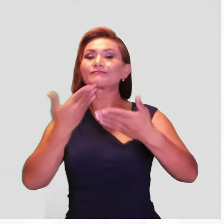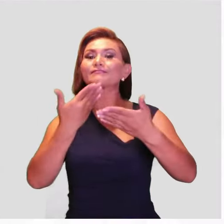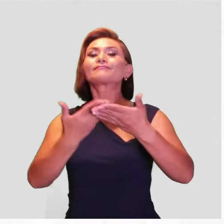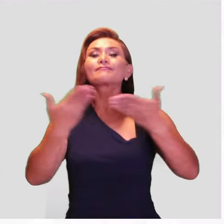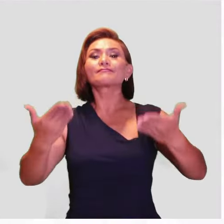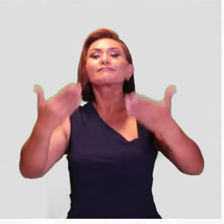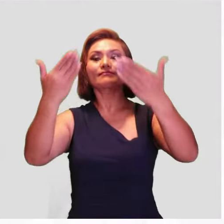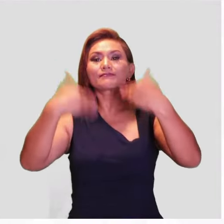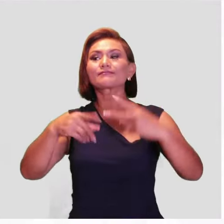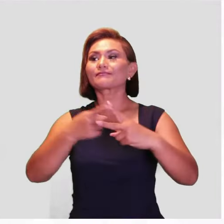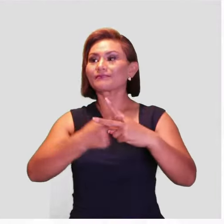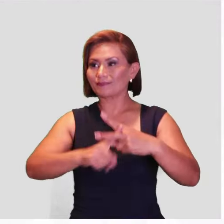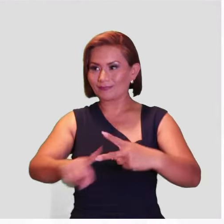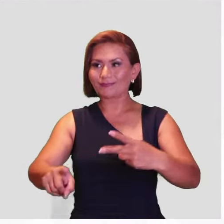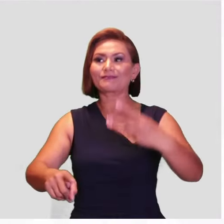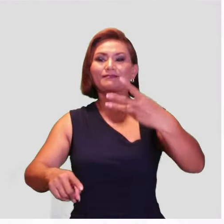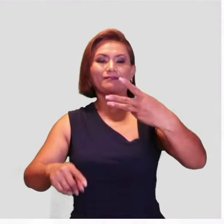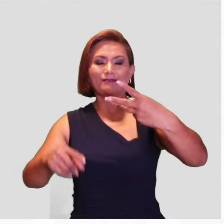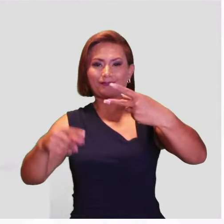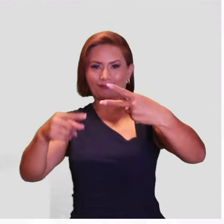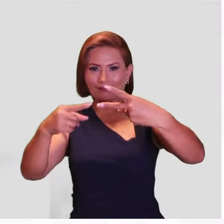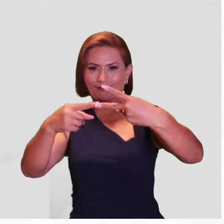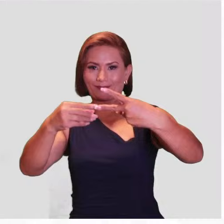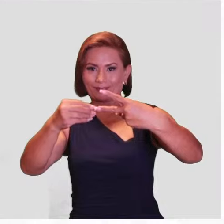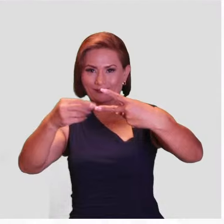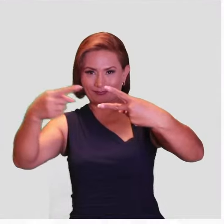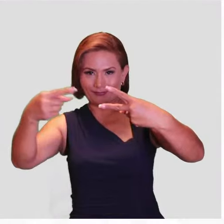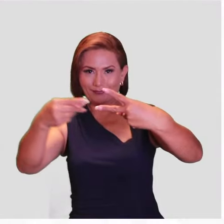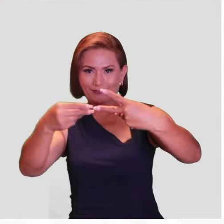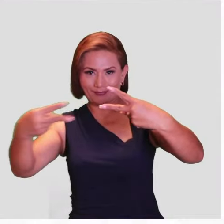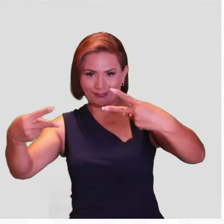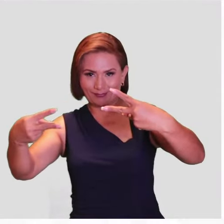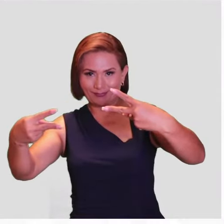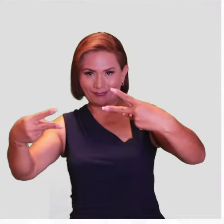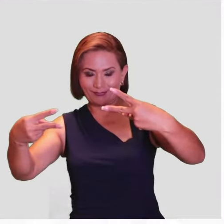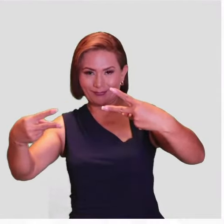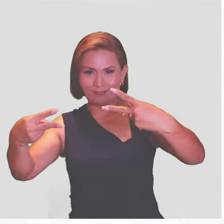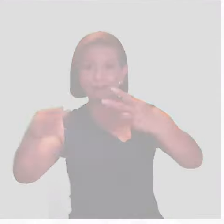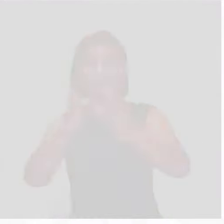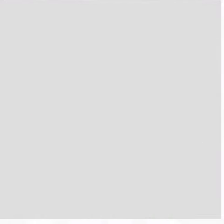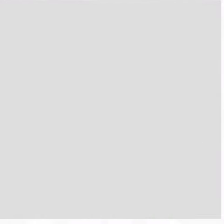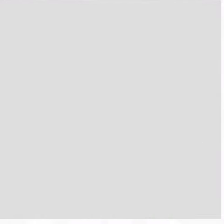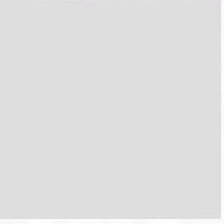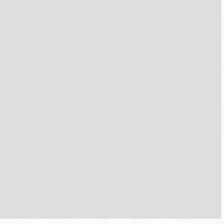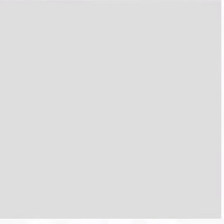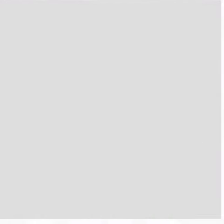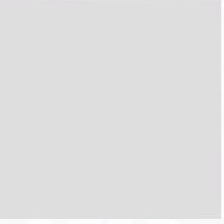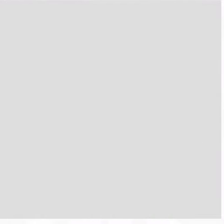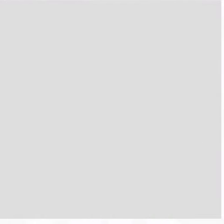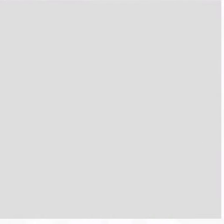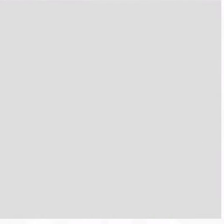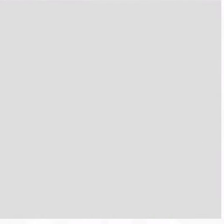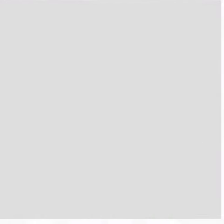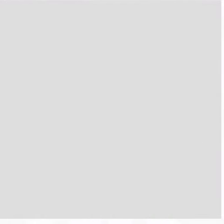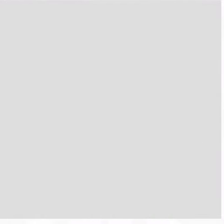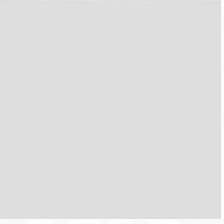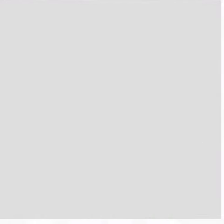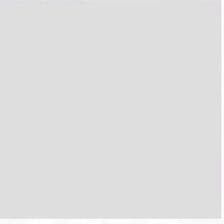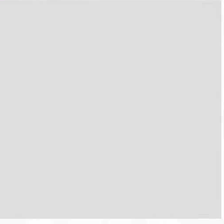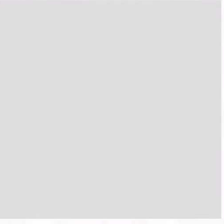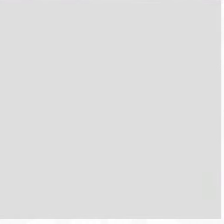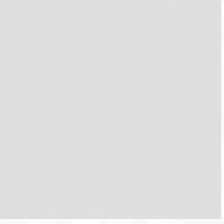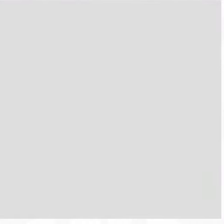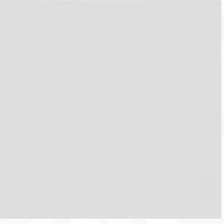inicio al segundo. Antes de continuar, le recordamos que ustedes pueden descargar la aplicación Elecciones CRO